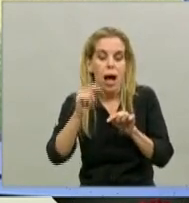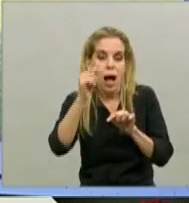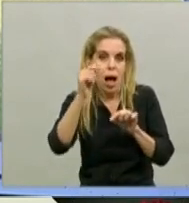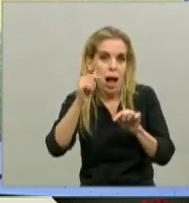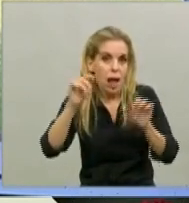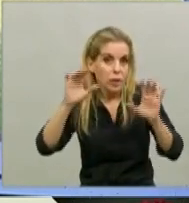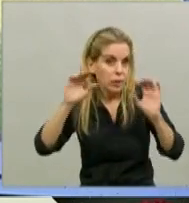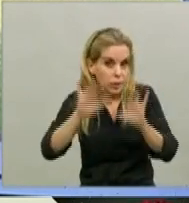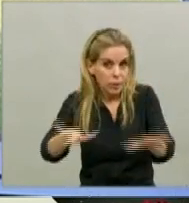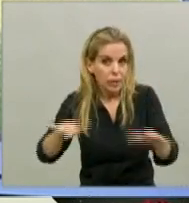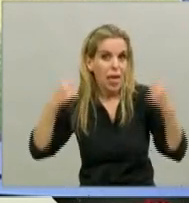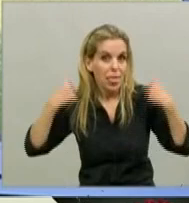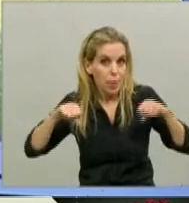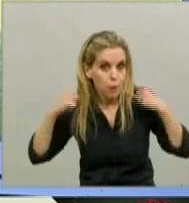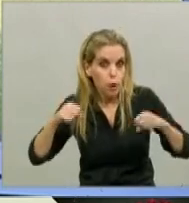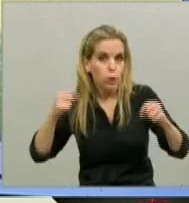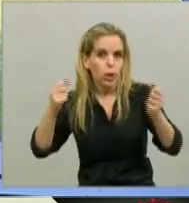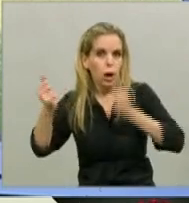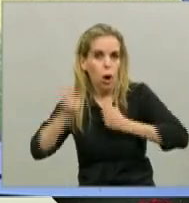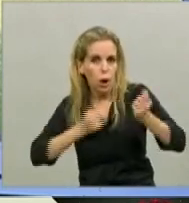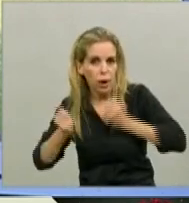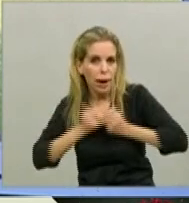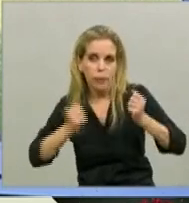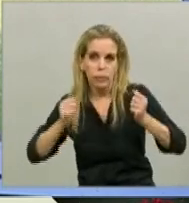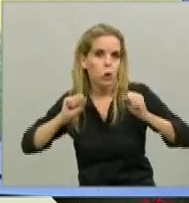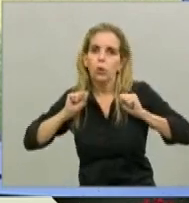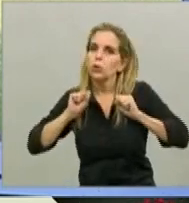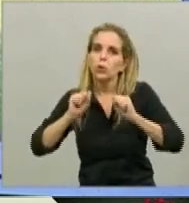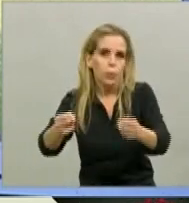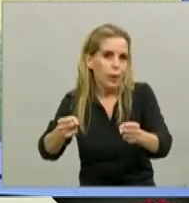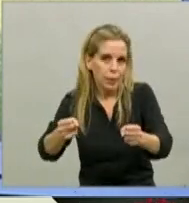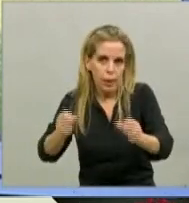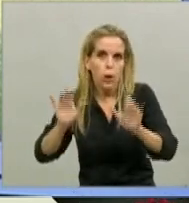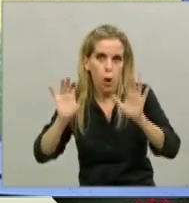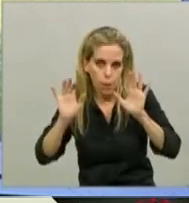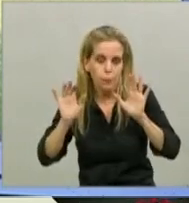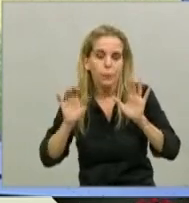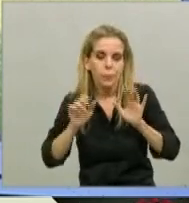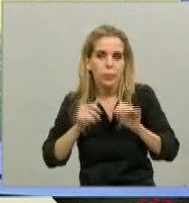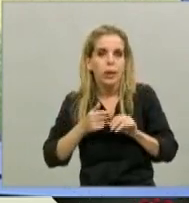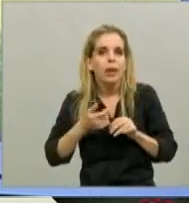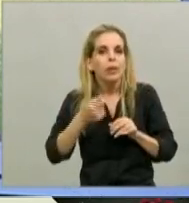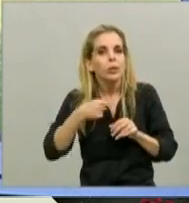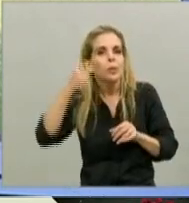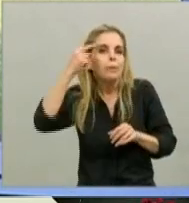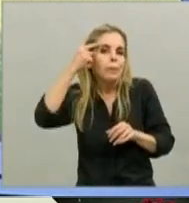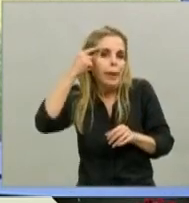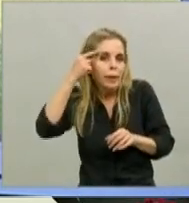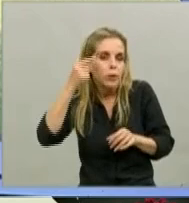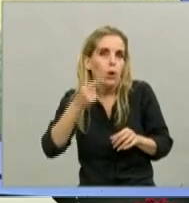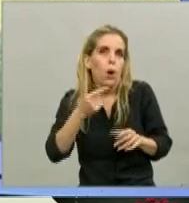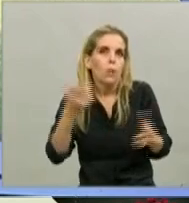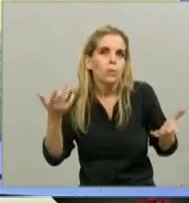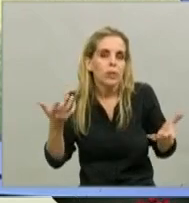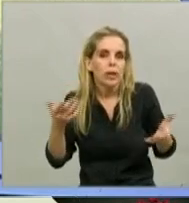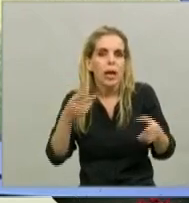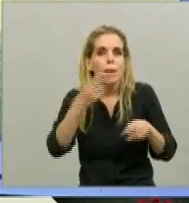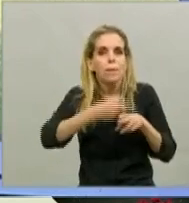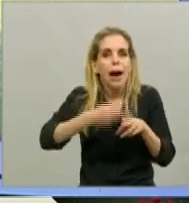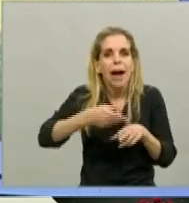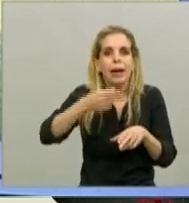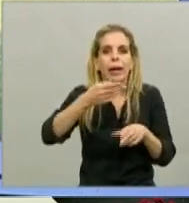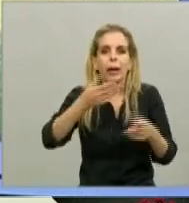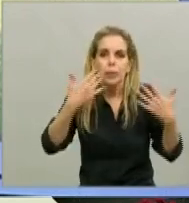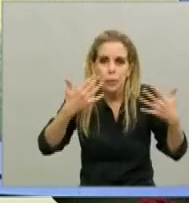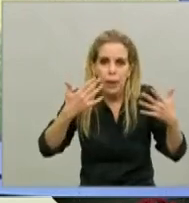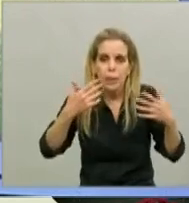actividad física al aire libre. Por más que yo, y estamos convencidos, que al aire libre el riesgo es menor, nunca es cero.